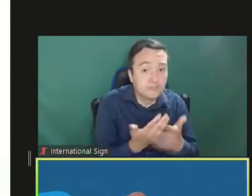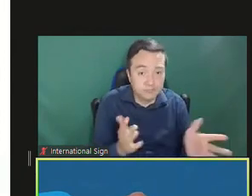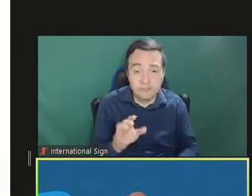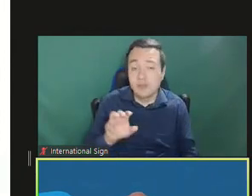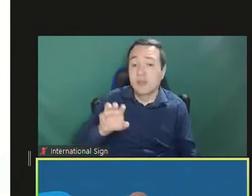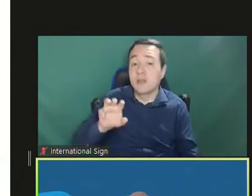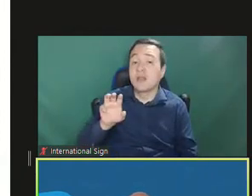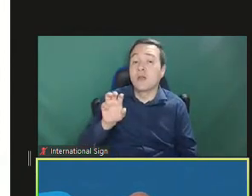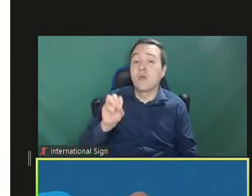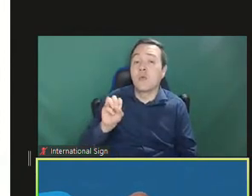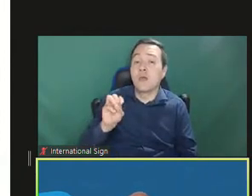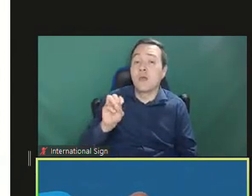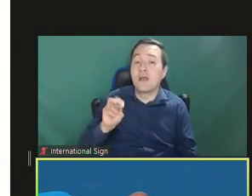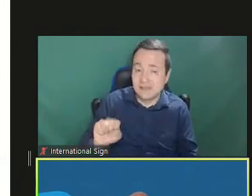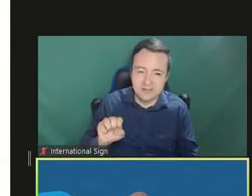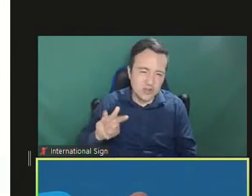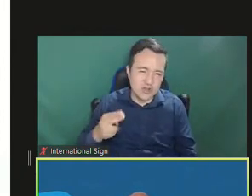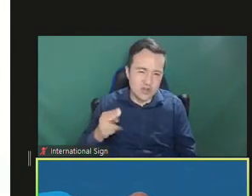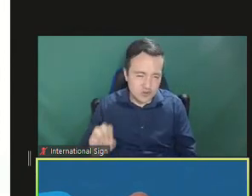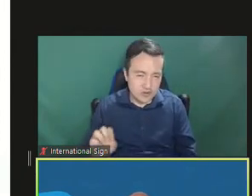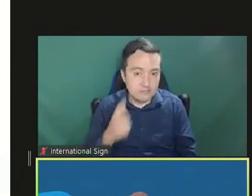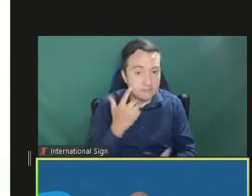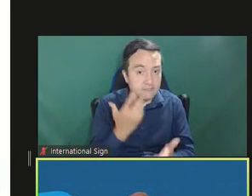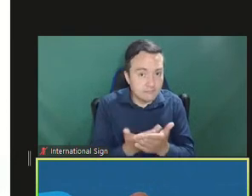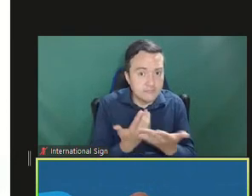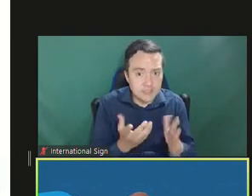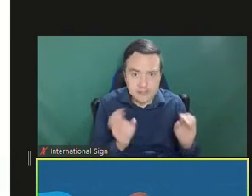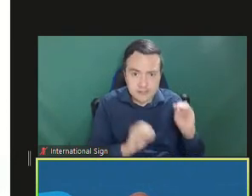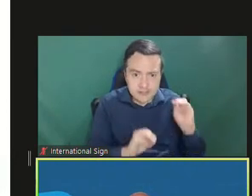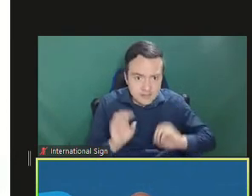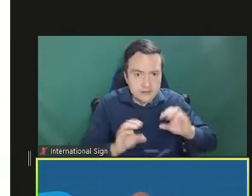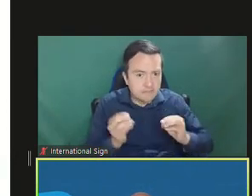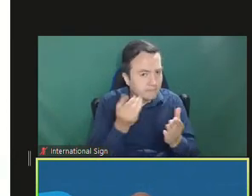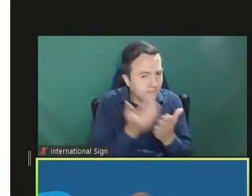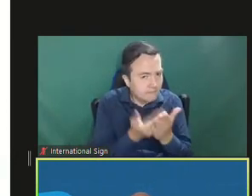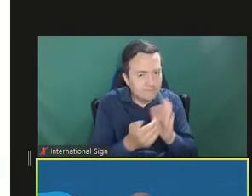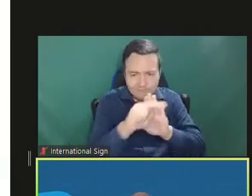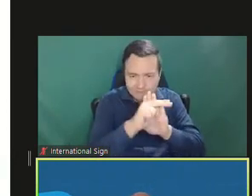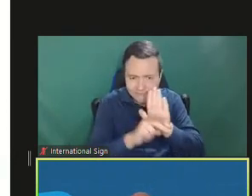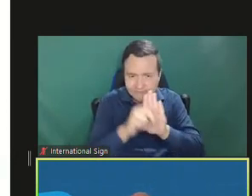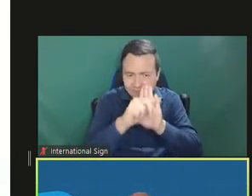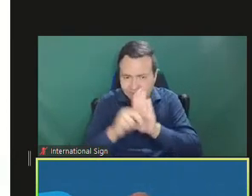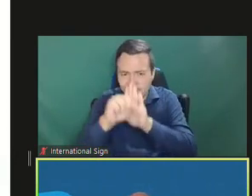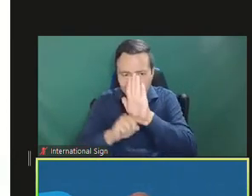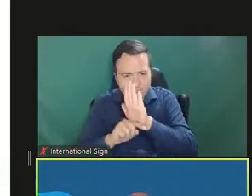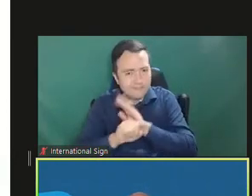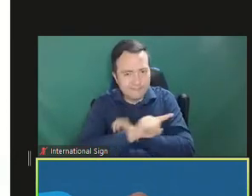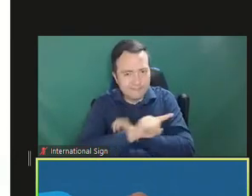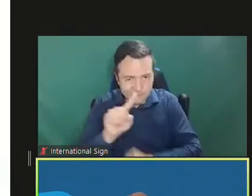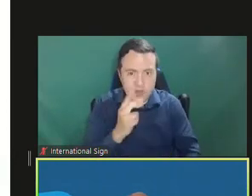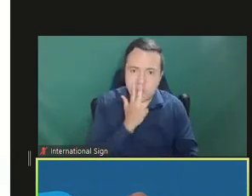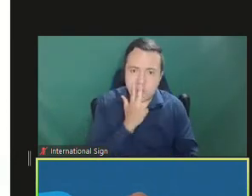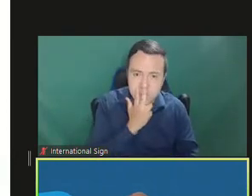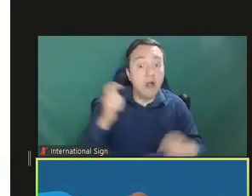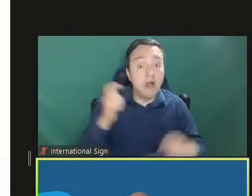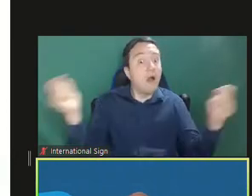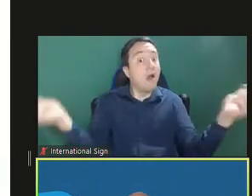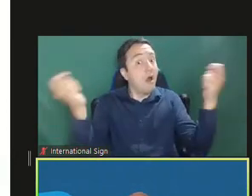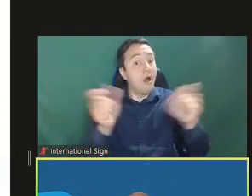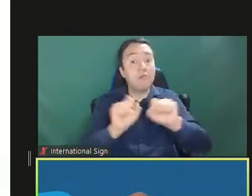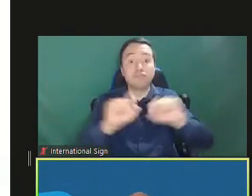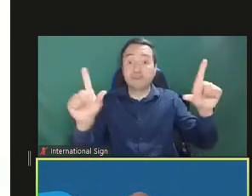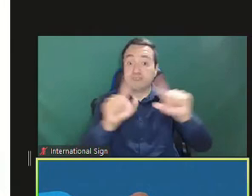comestibles el artículo 13 mandate el establecimiento de una provisión integral en la